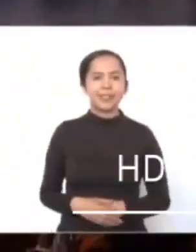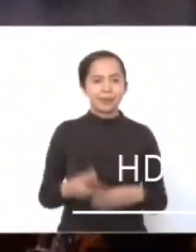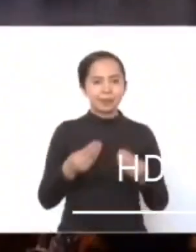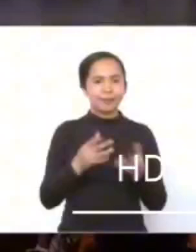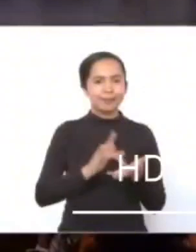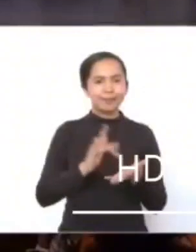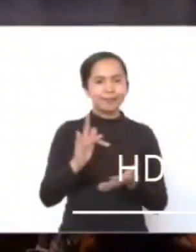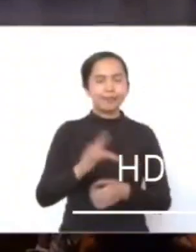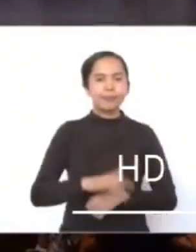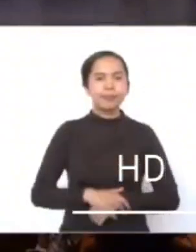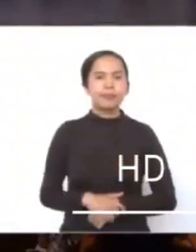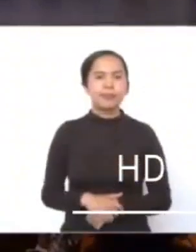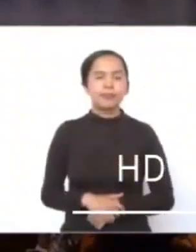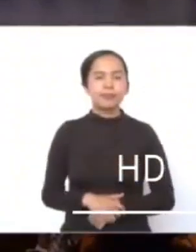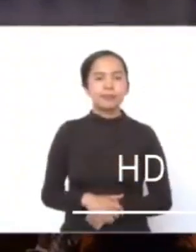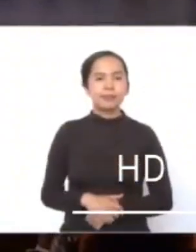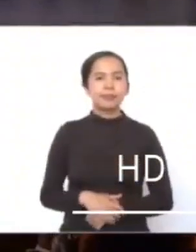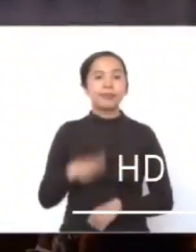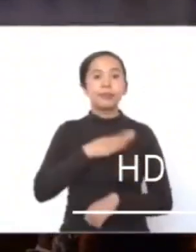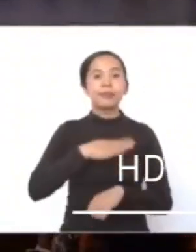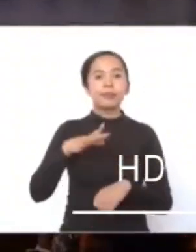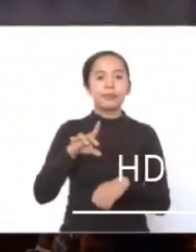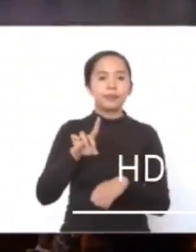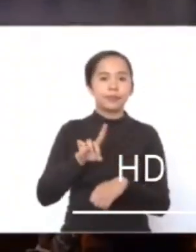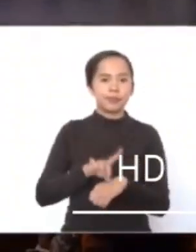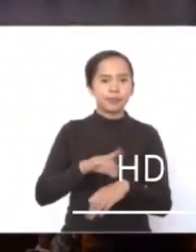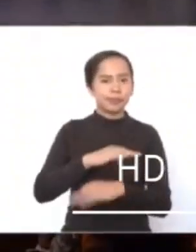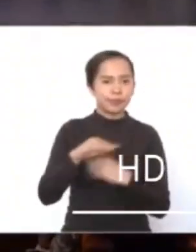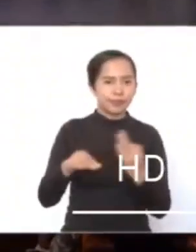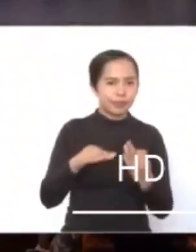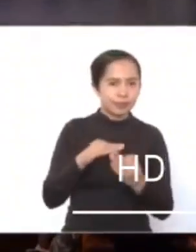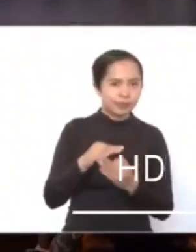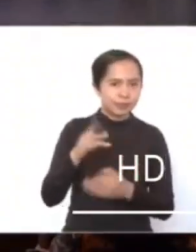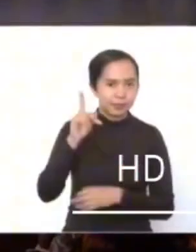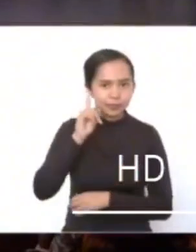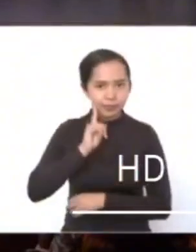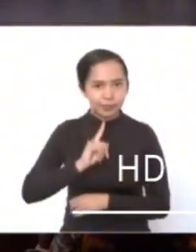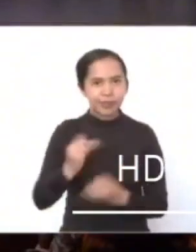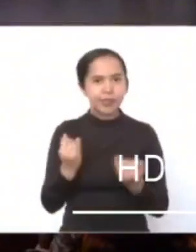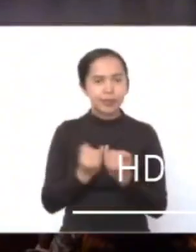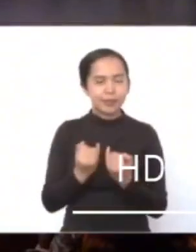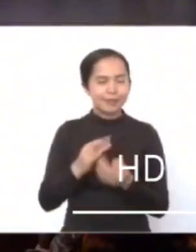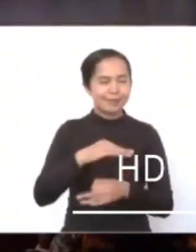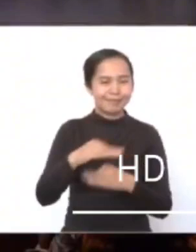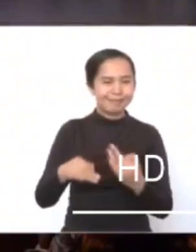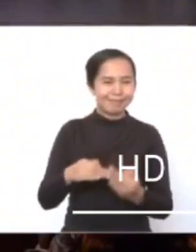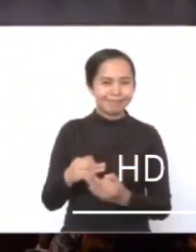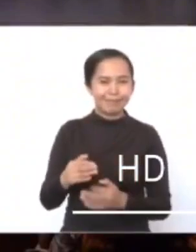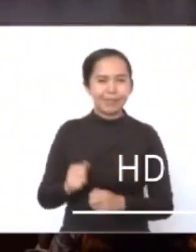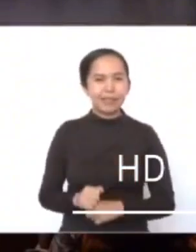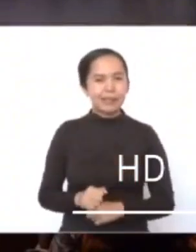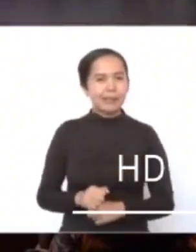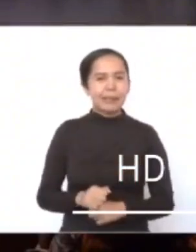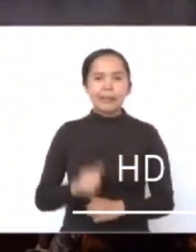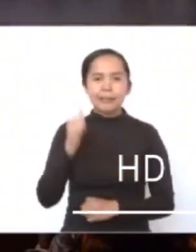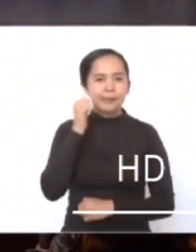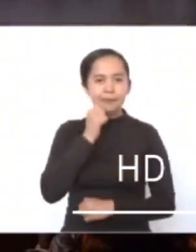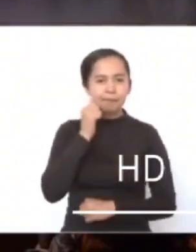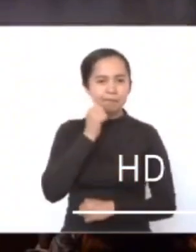Muchas gracias. Muy buen día a todas. A todos. Saludo como siempre con